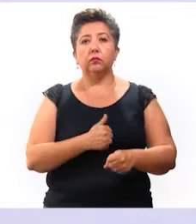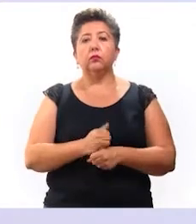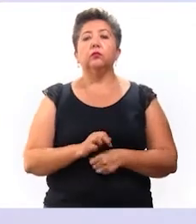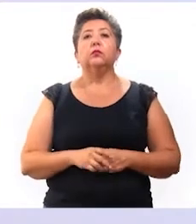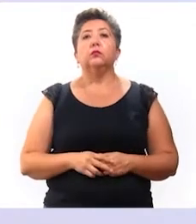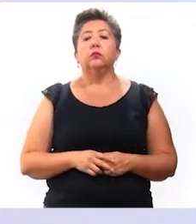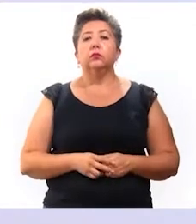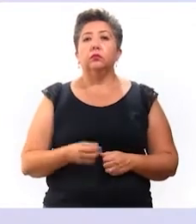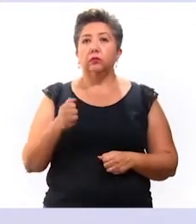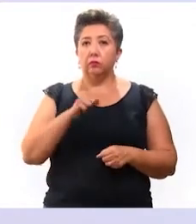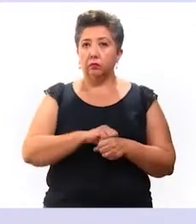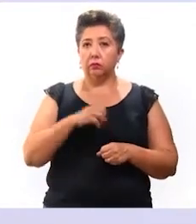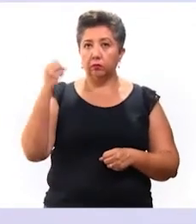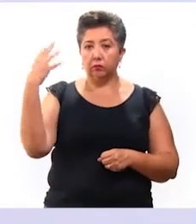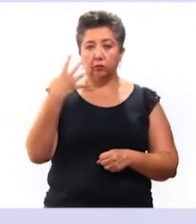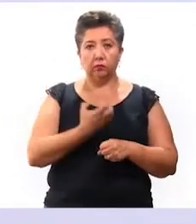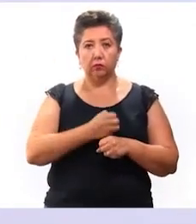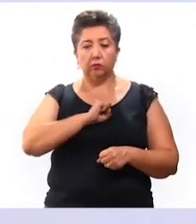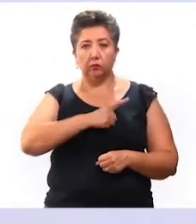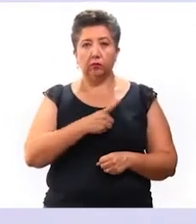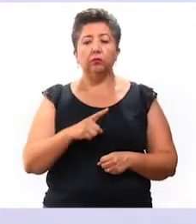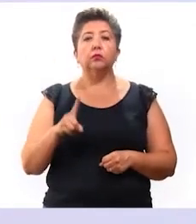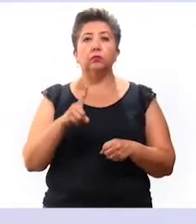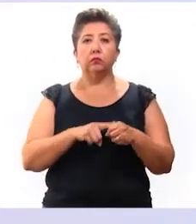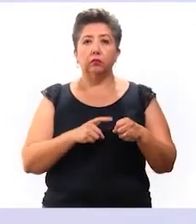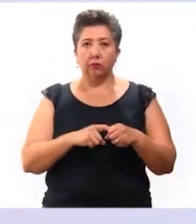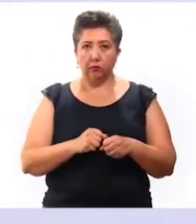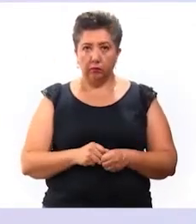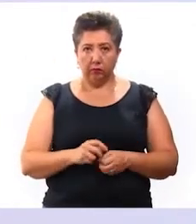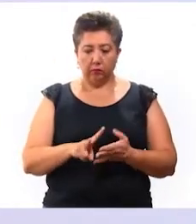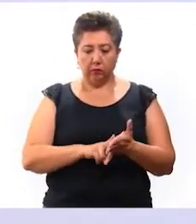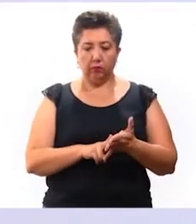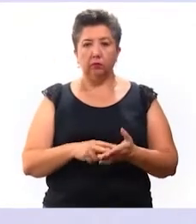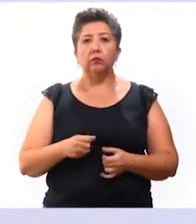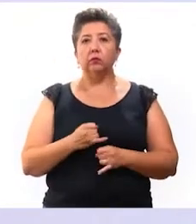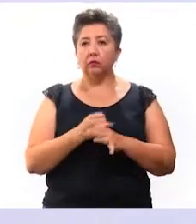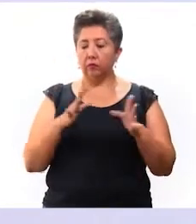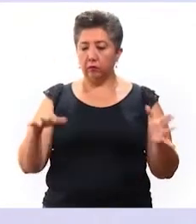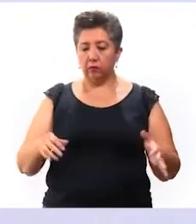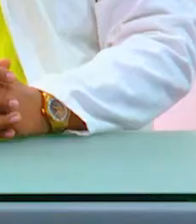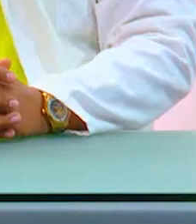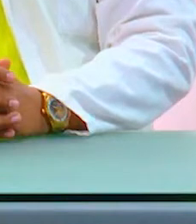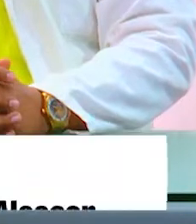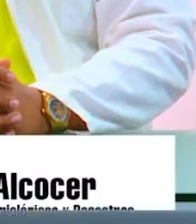107 años. Los indicadores semanales del Semáforo Estatal de Salud marcan color verde. Hasta aquí el